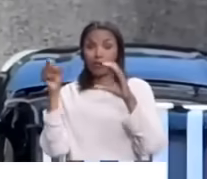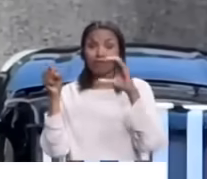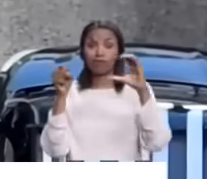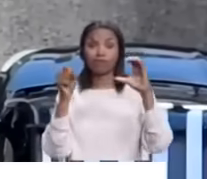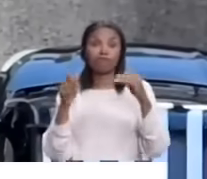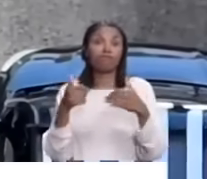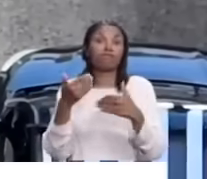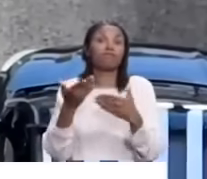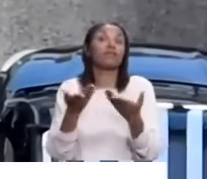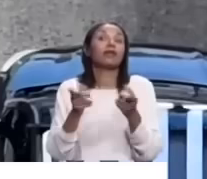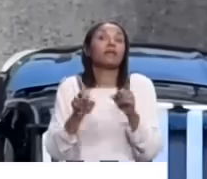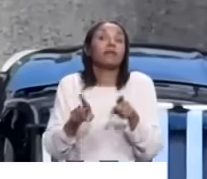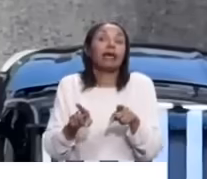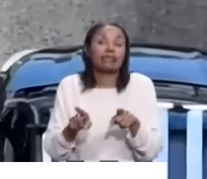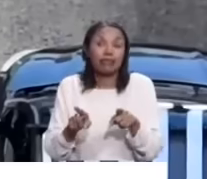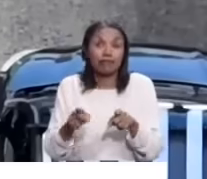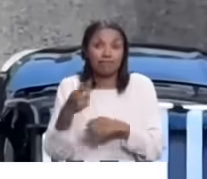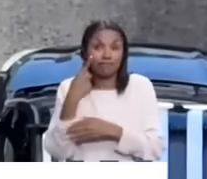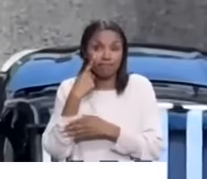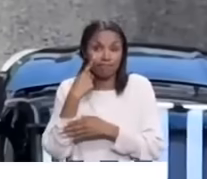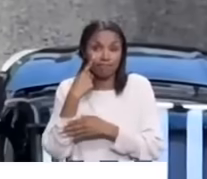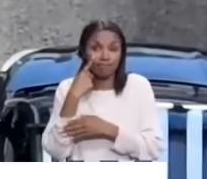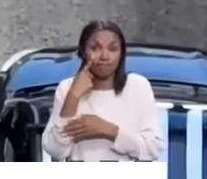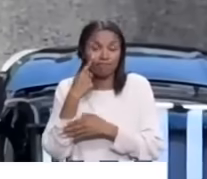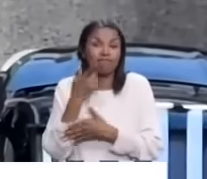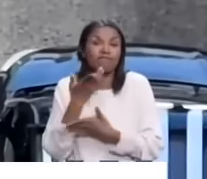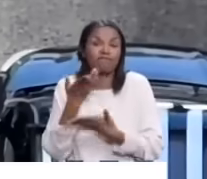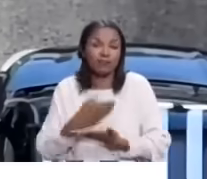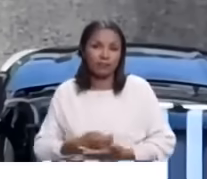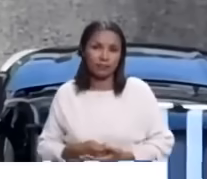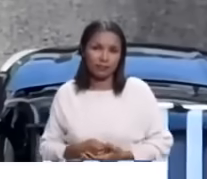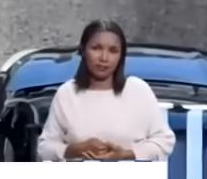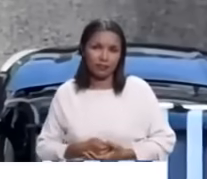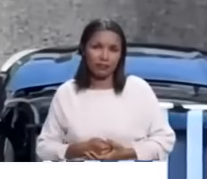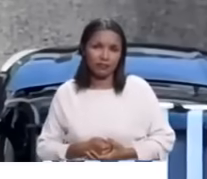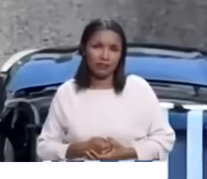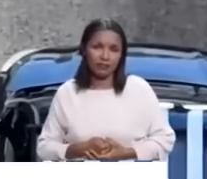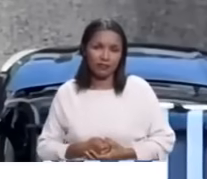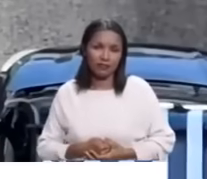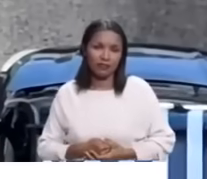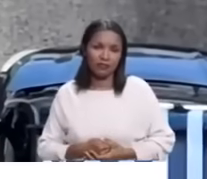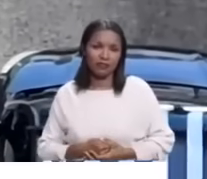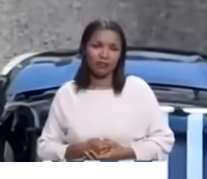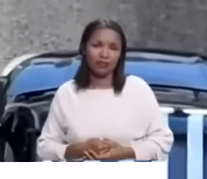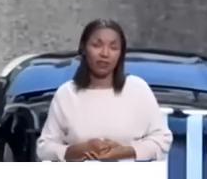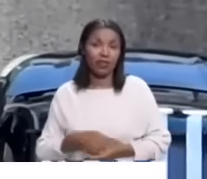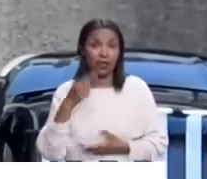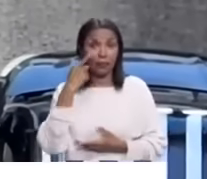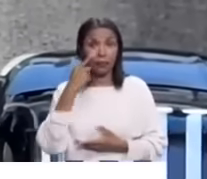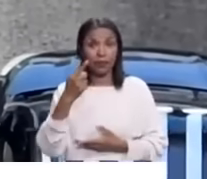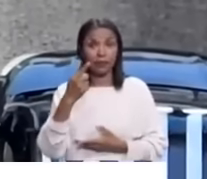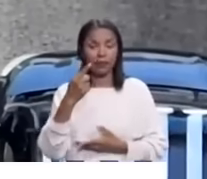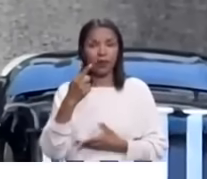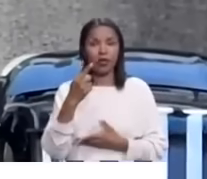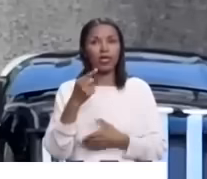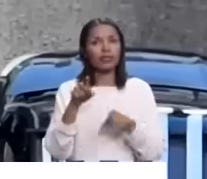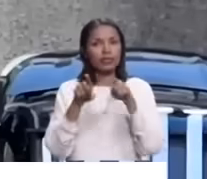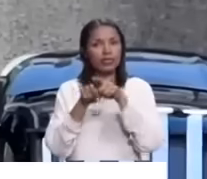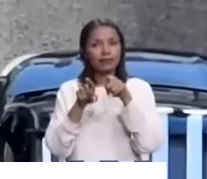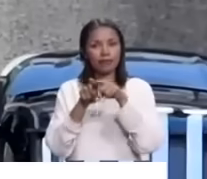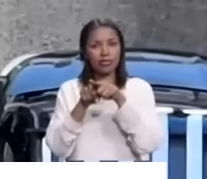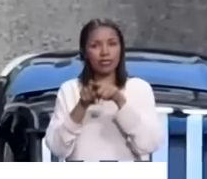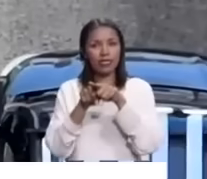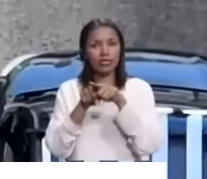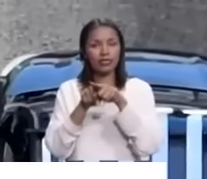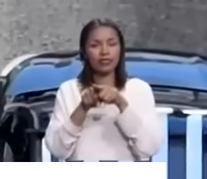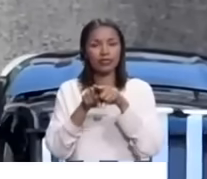ver qué más sucede y que finalmente nos... Bueno, ahí vemos que la Fiscalía está haciendo un protocolo para entonces continuar